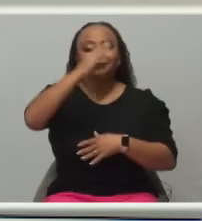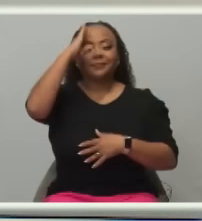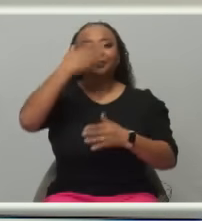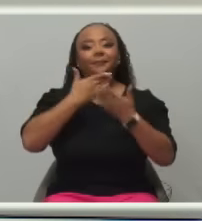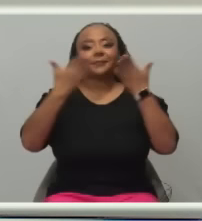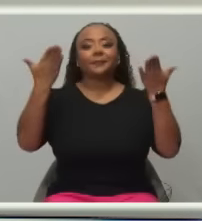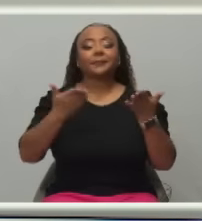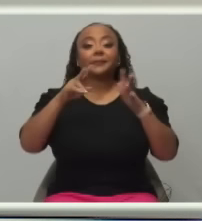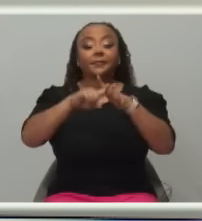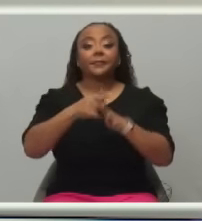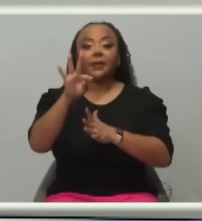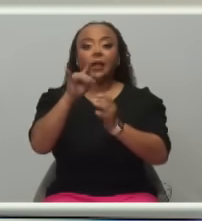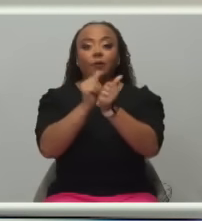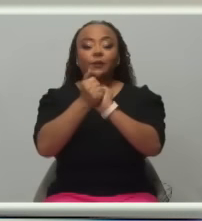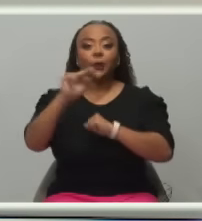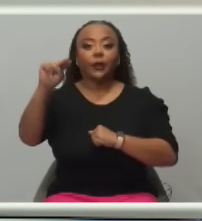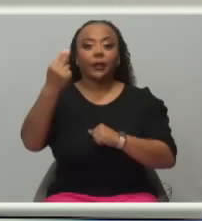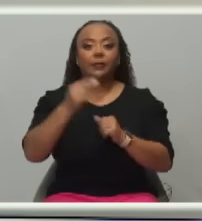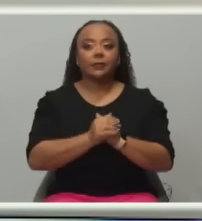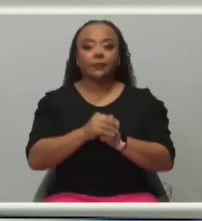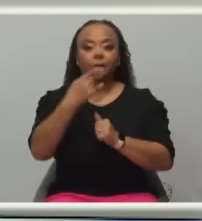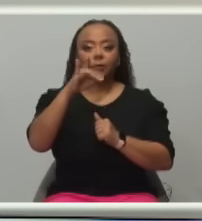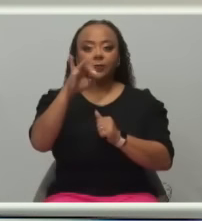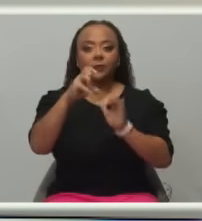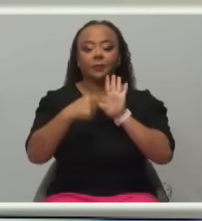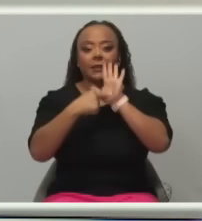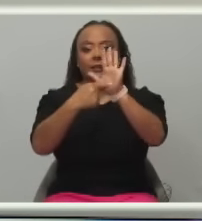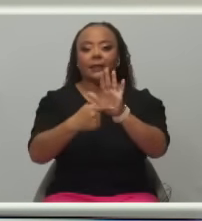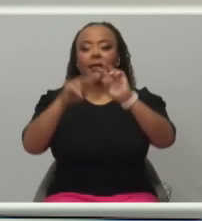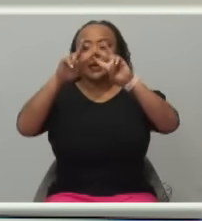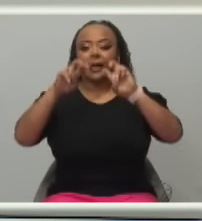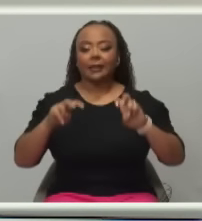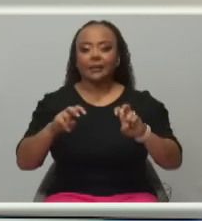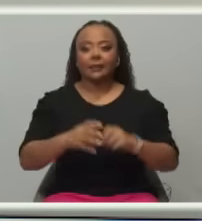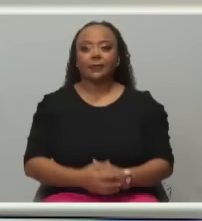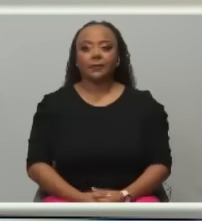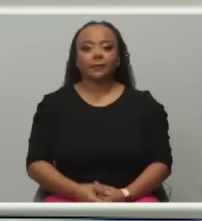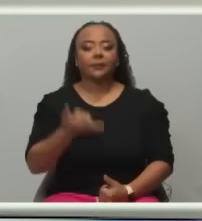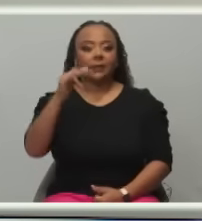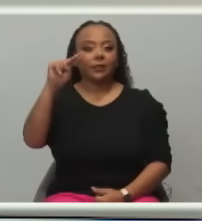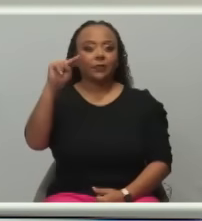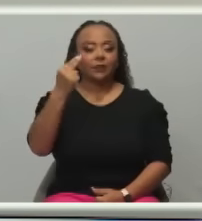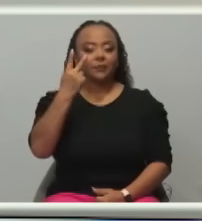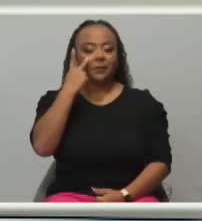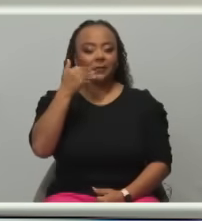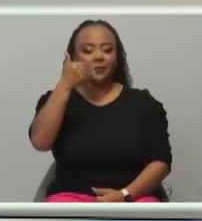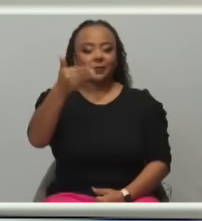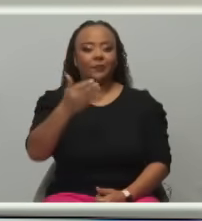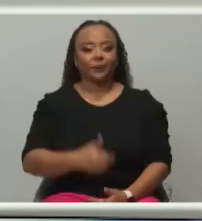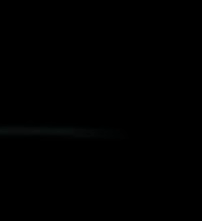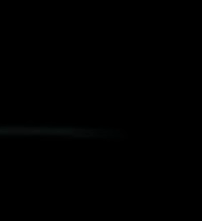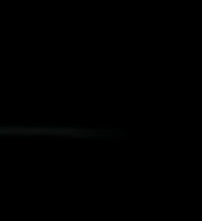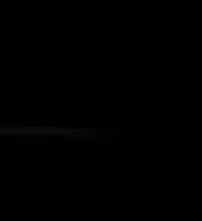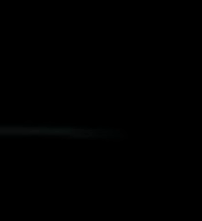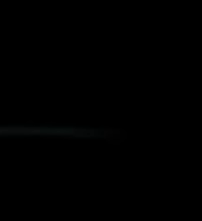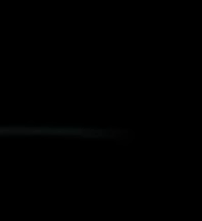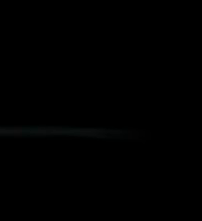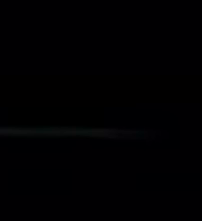bienvenidos arrancamos tig Sport noticias hsin presenta el análisis de esta noticia que observamos a